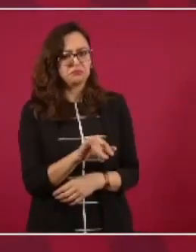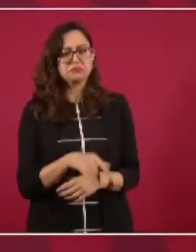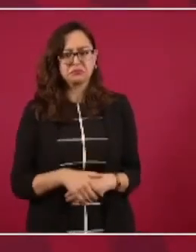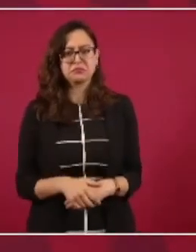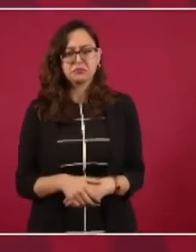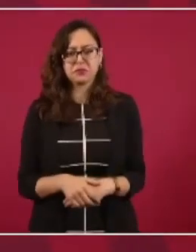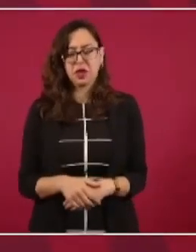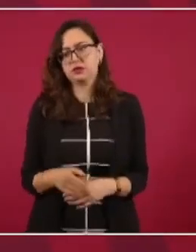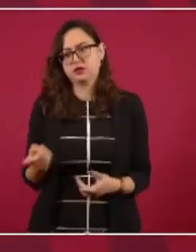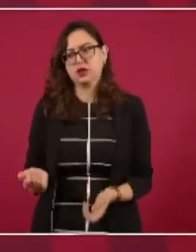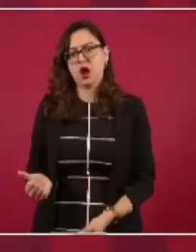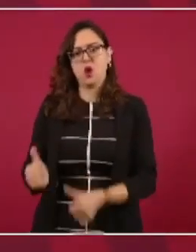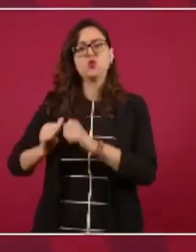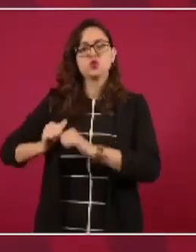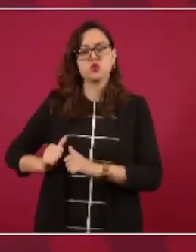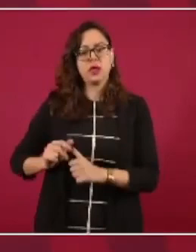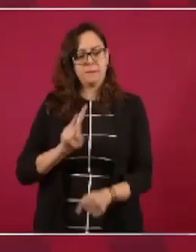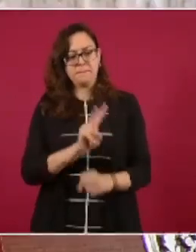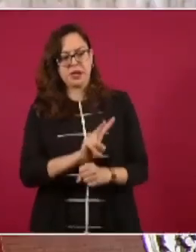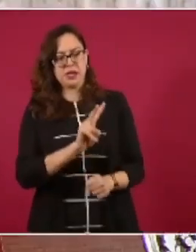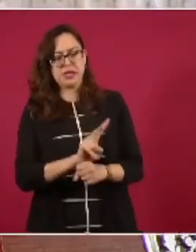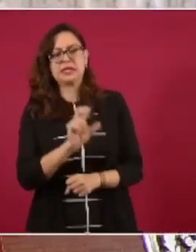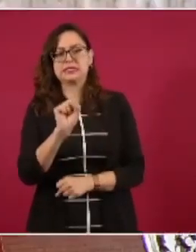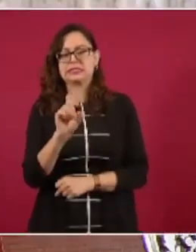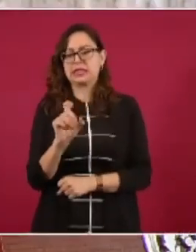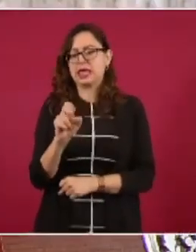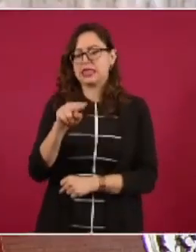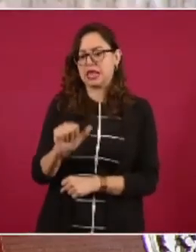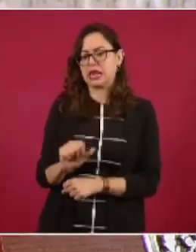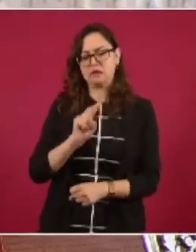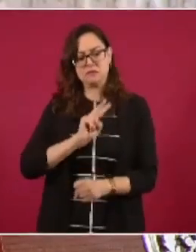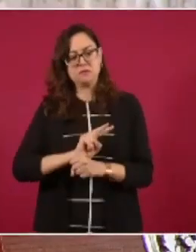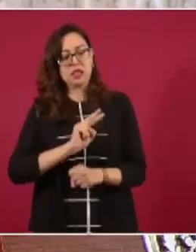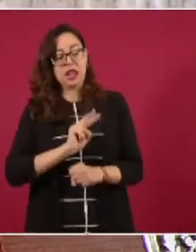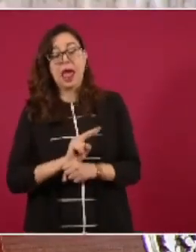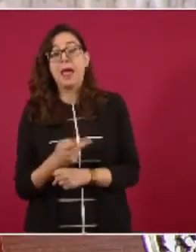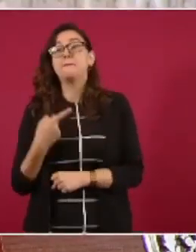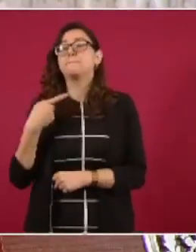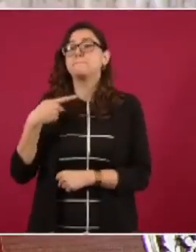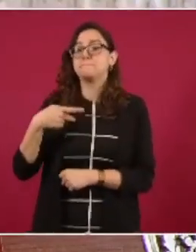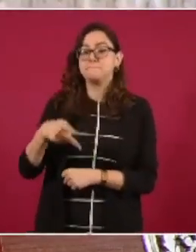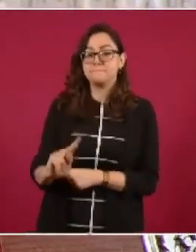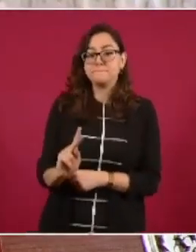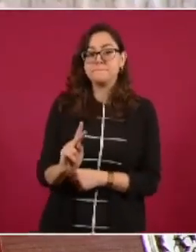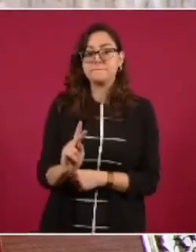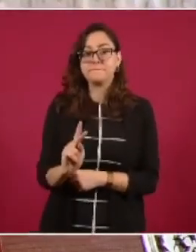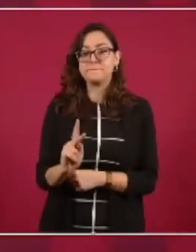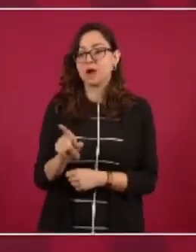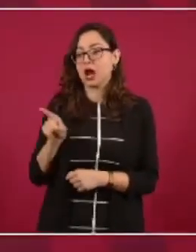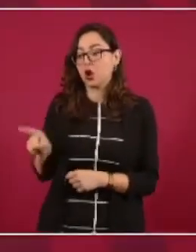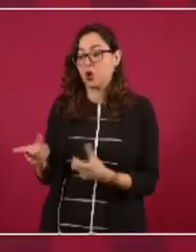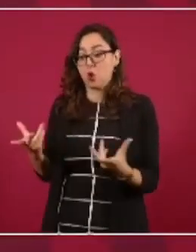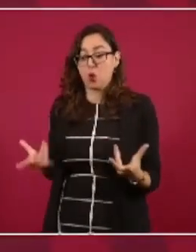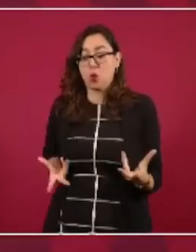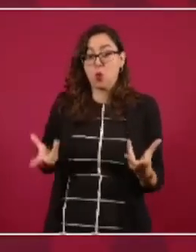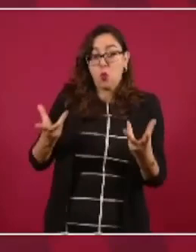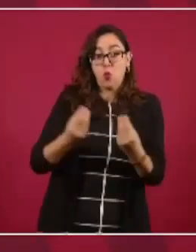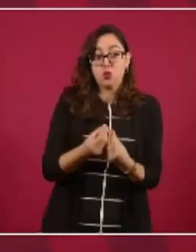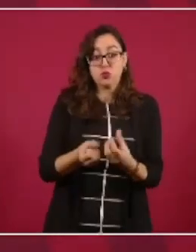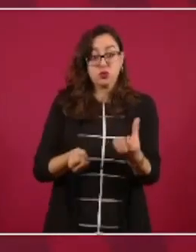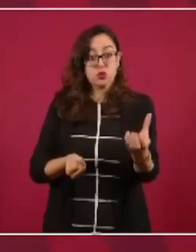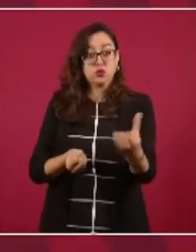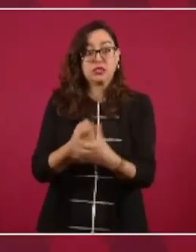dependiendo de la Sedena, sin que sea pues una fuerza